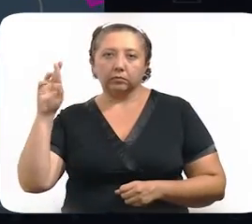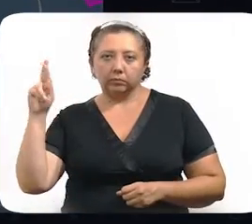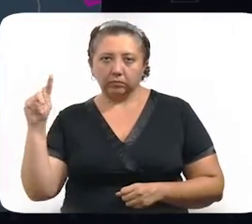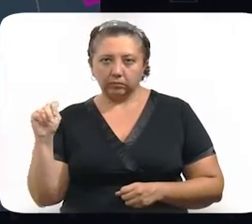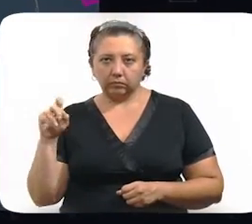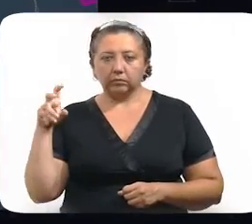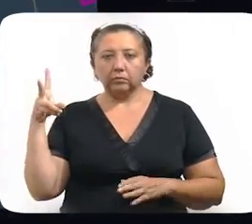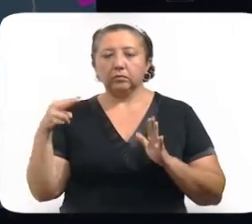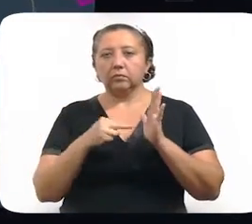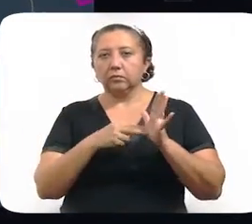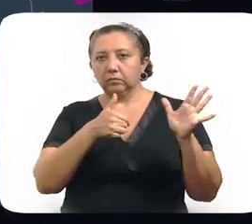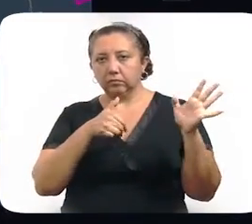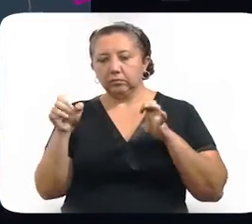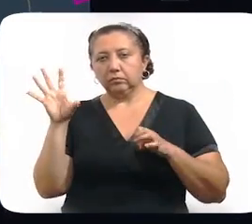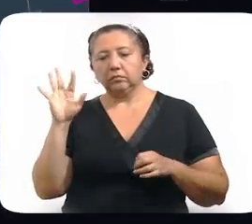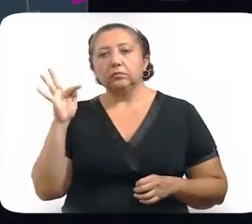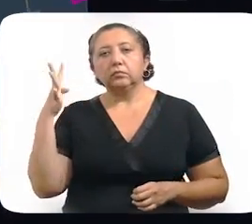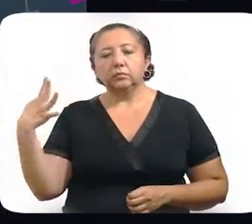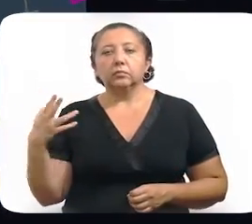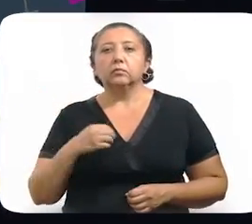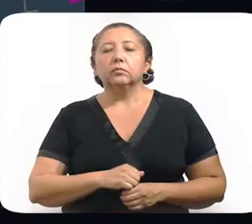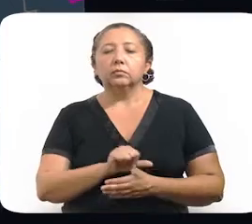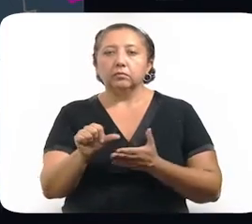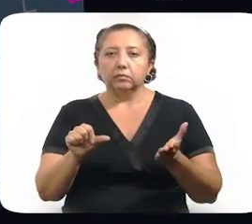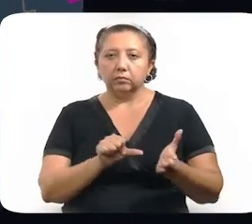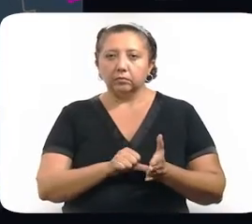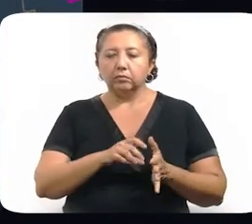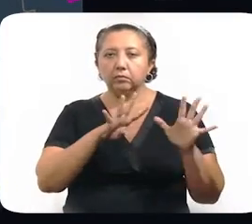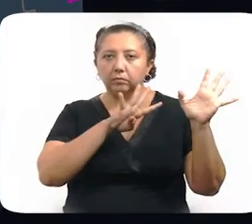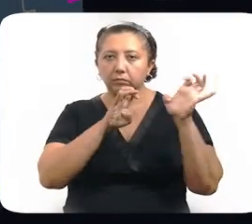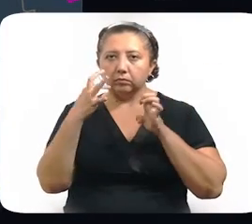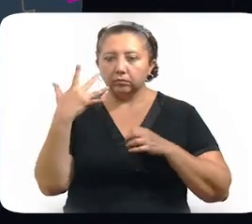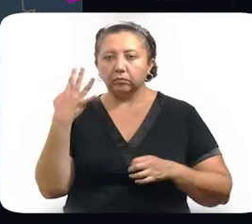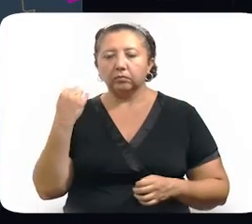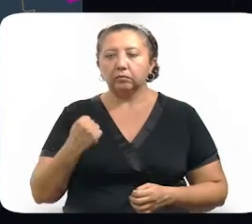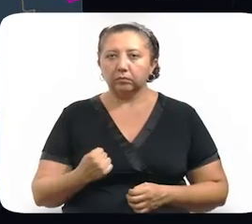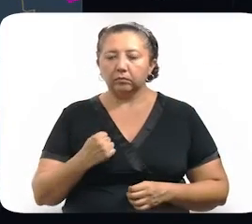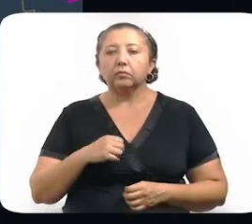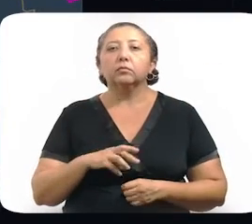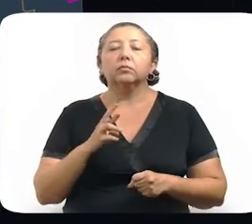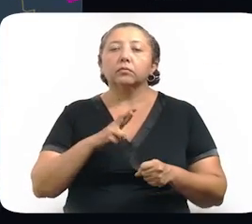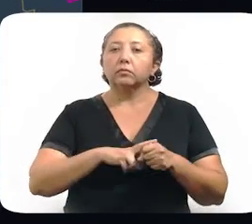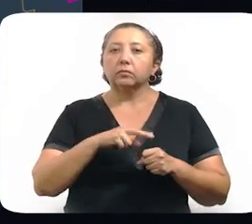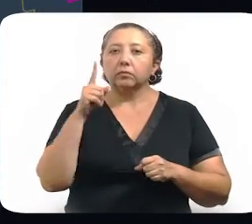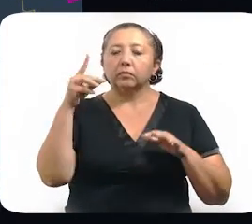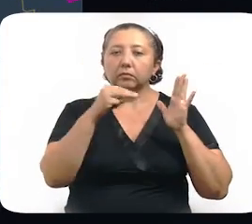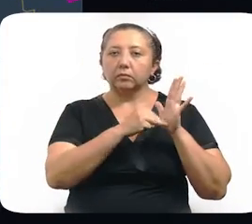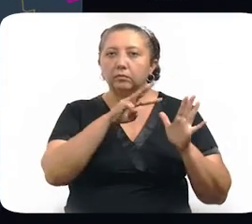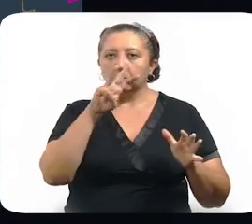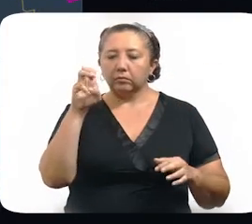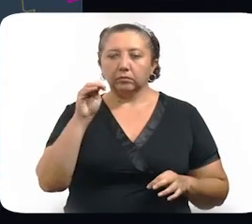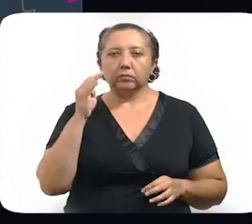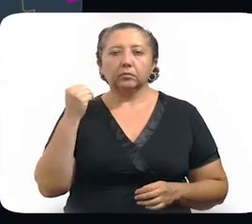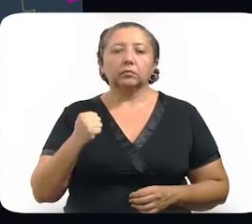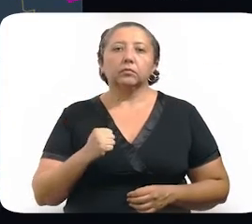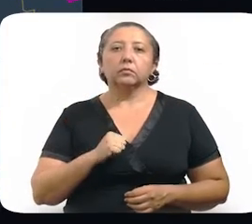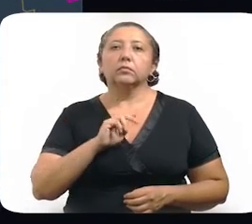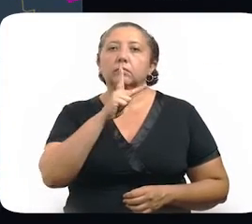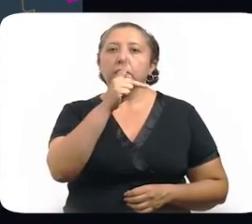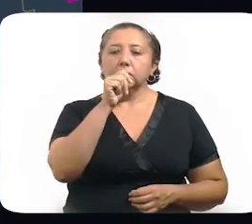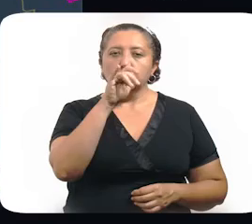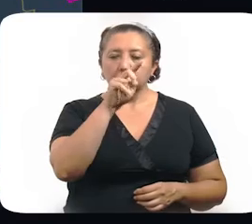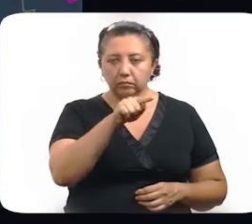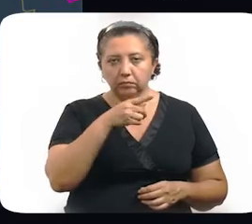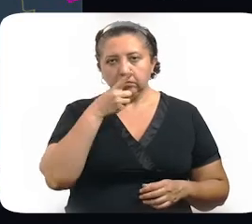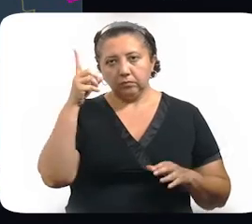oriente 2.645 en la zona centro 959 en la zona sur 1.399 en la